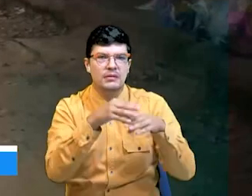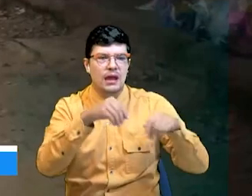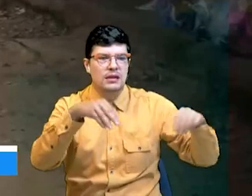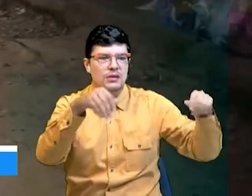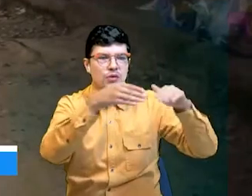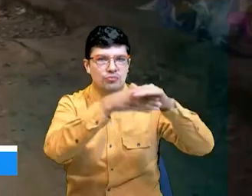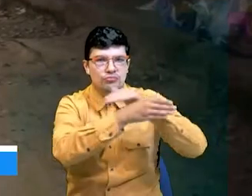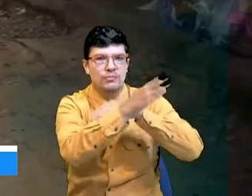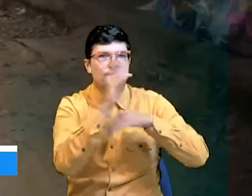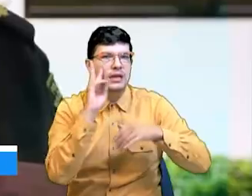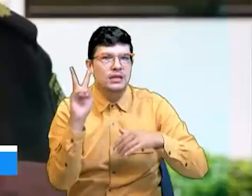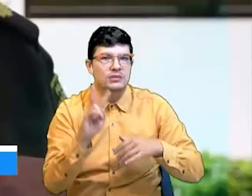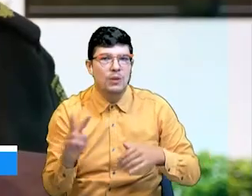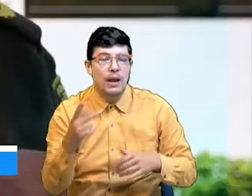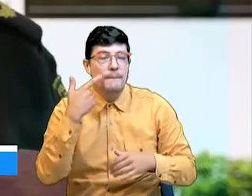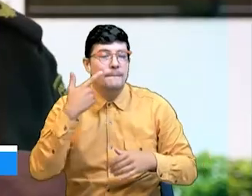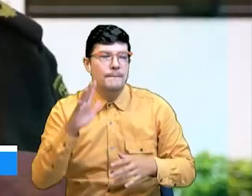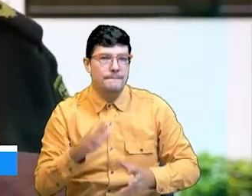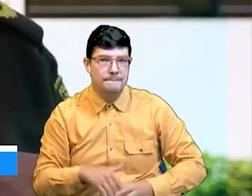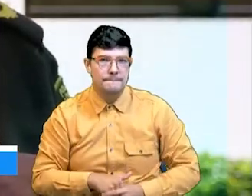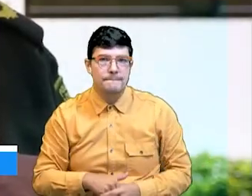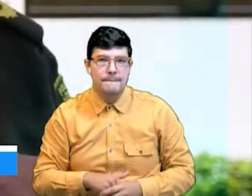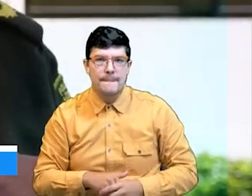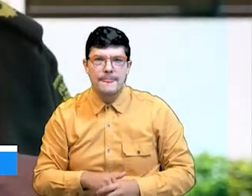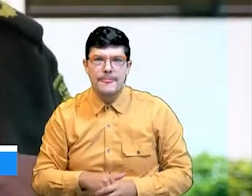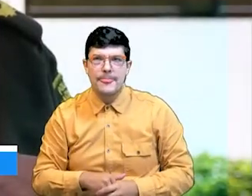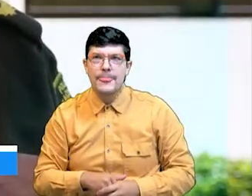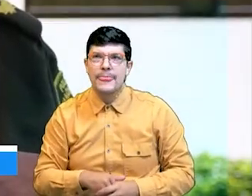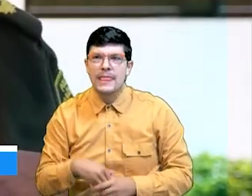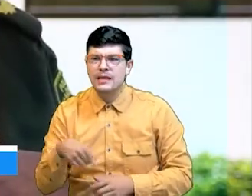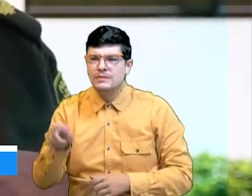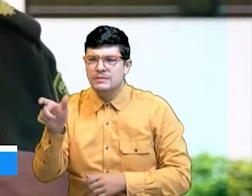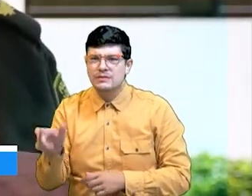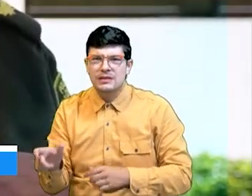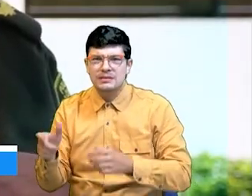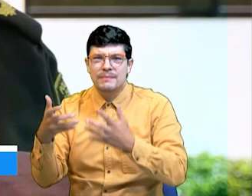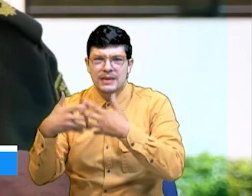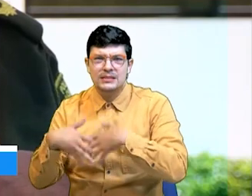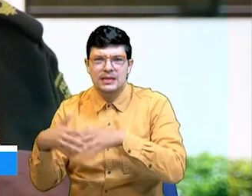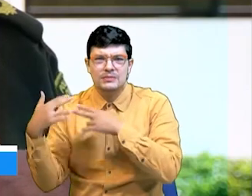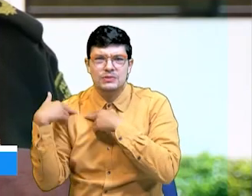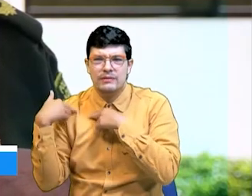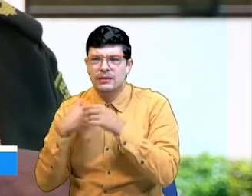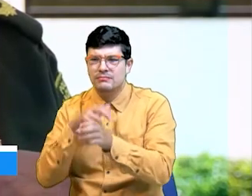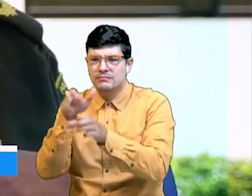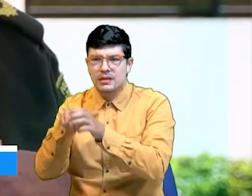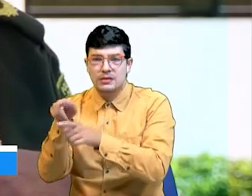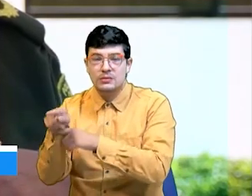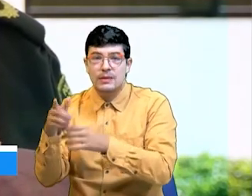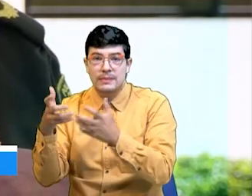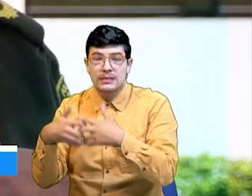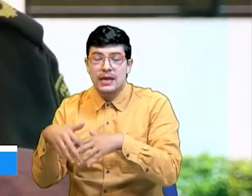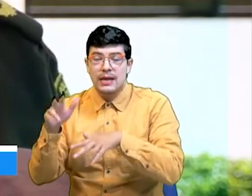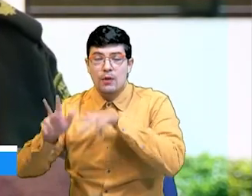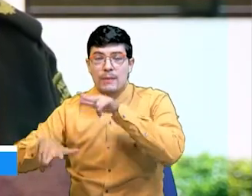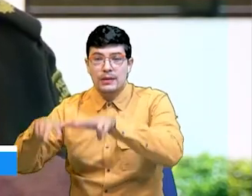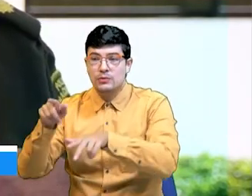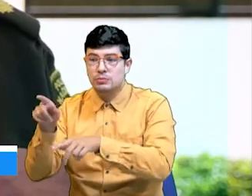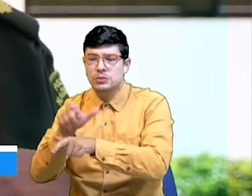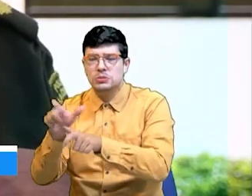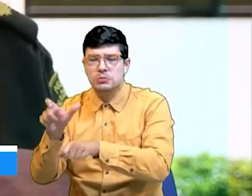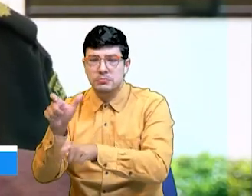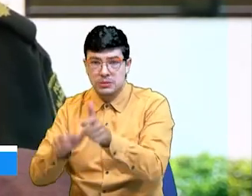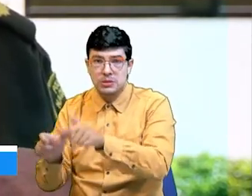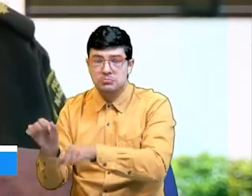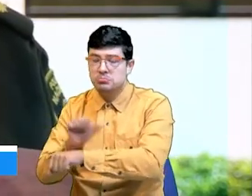territorio venezolano. De una filial de un operador de Ecopetrol, donde se encontraban los conductores